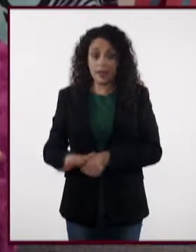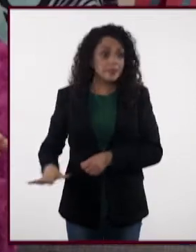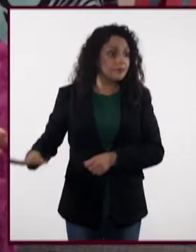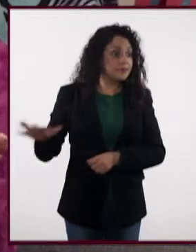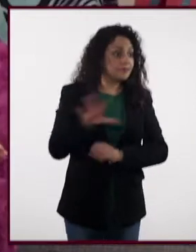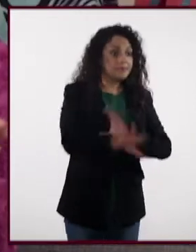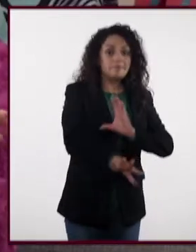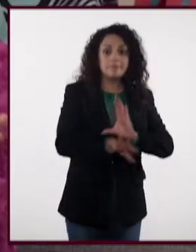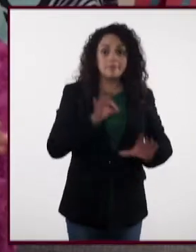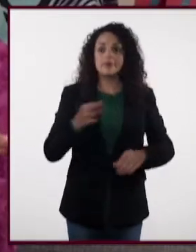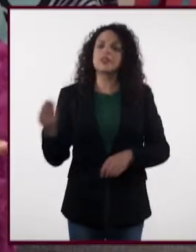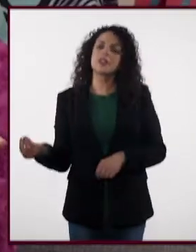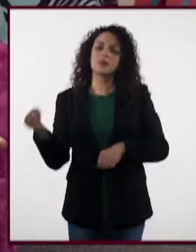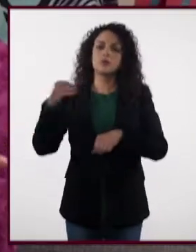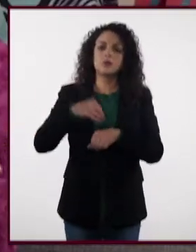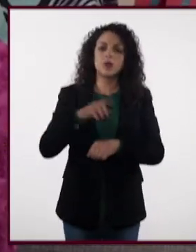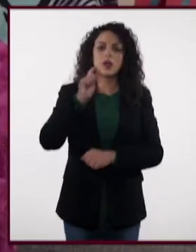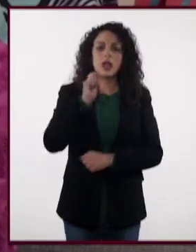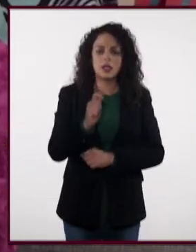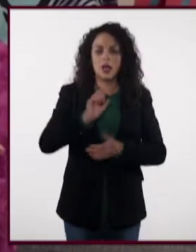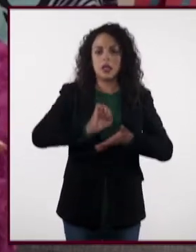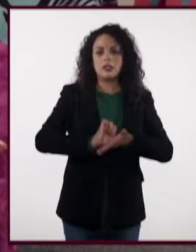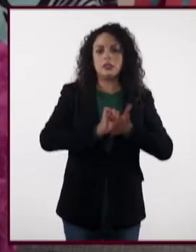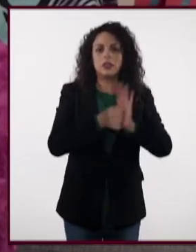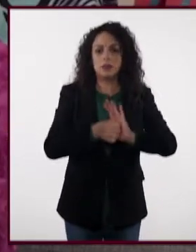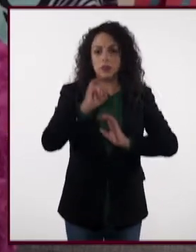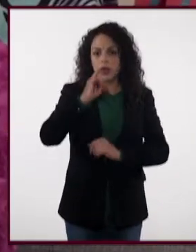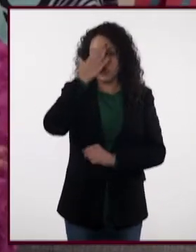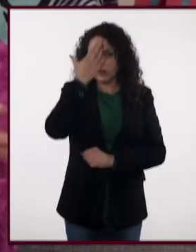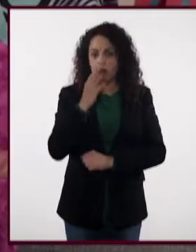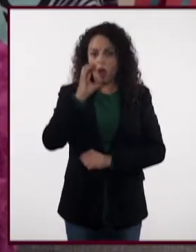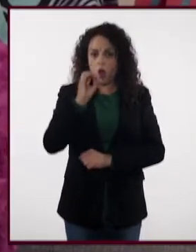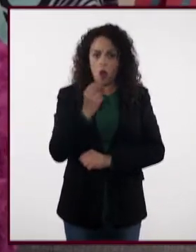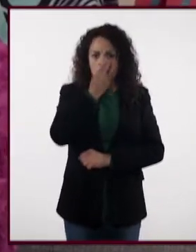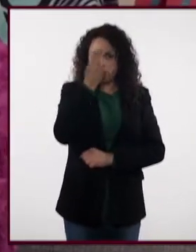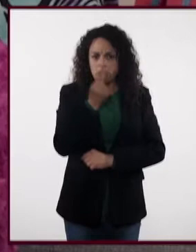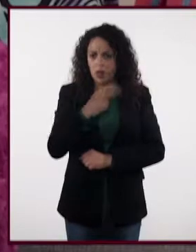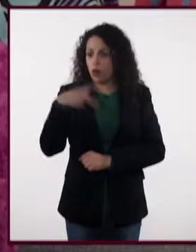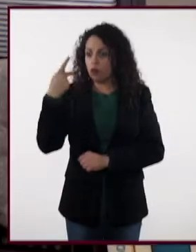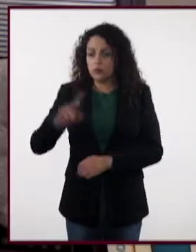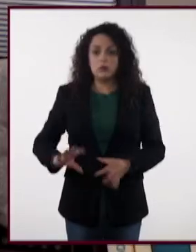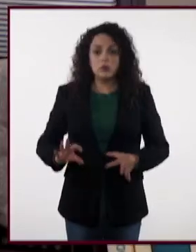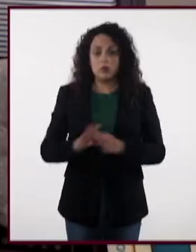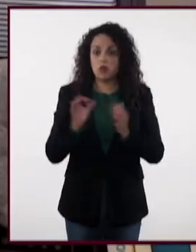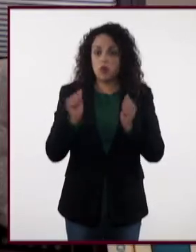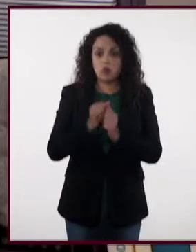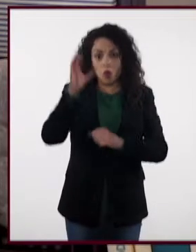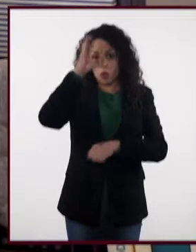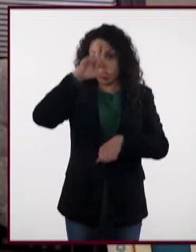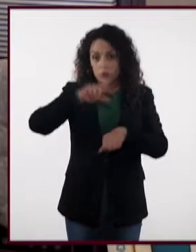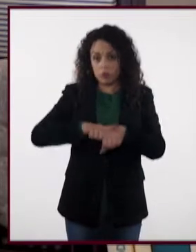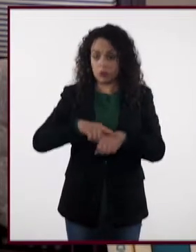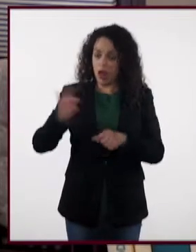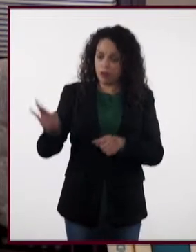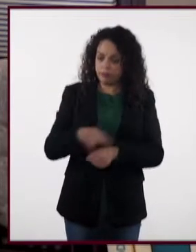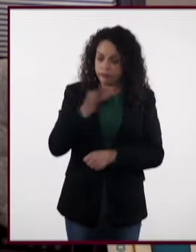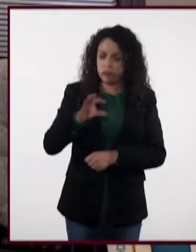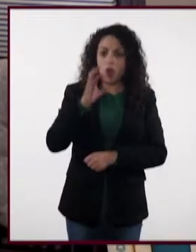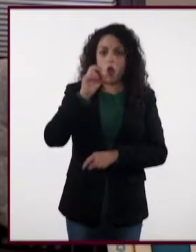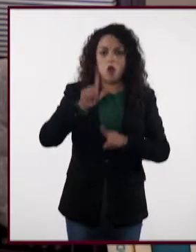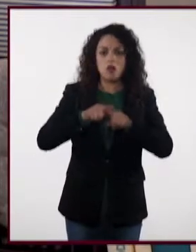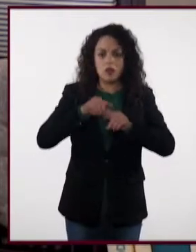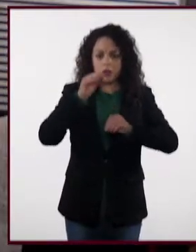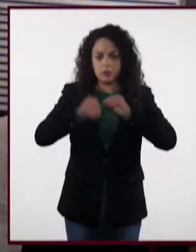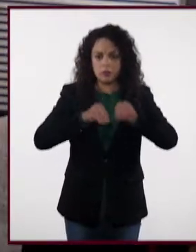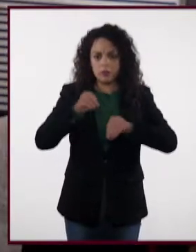alrededor, le añadía los símbolos, imágenes o figuras que formaban parte de su cultura. Los bordaban o pintaban para decorar